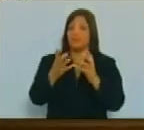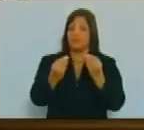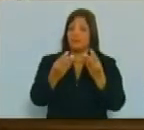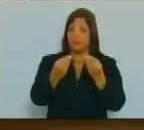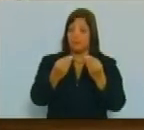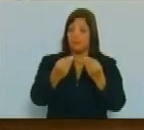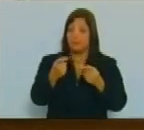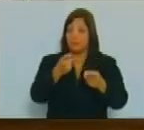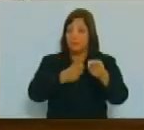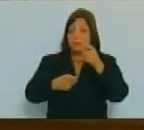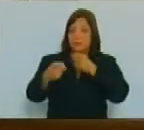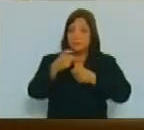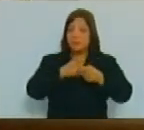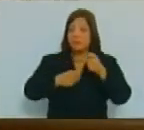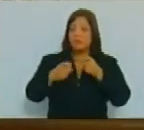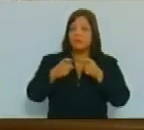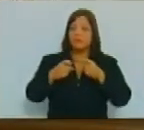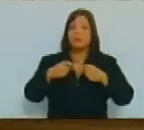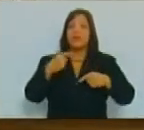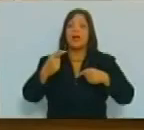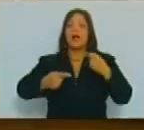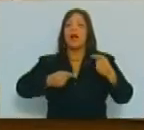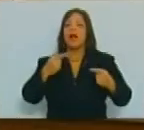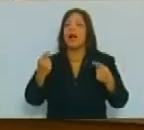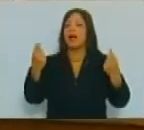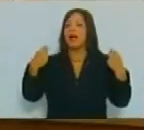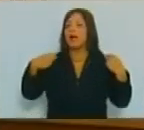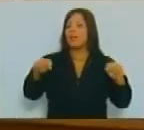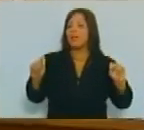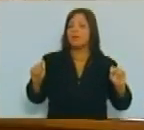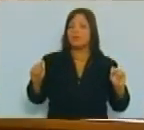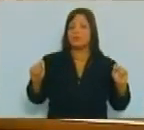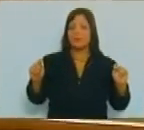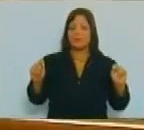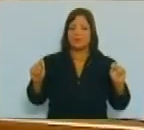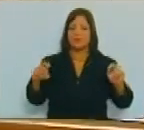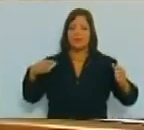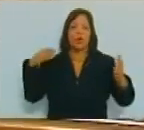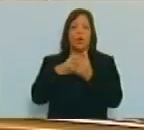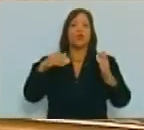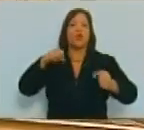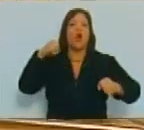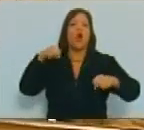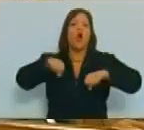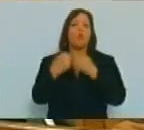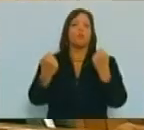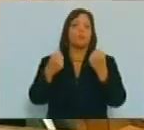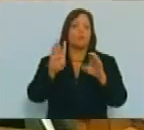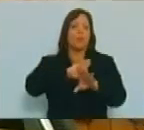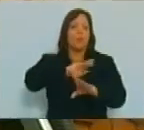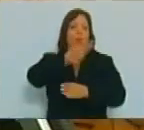buscando la posibilidad de dar un golpe de estado